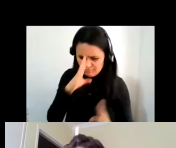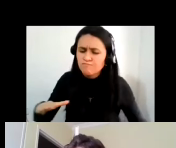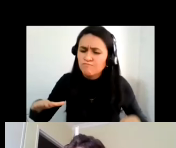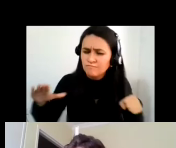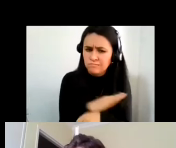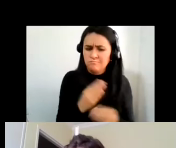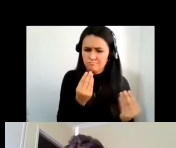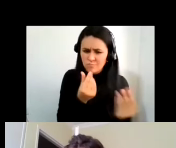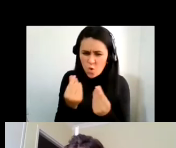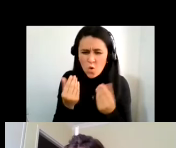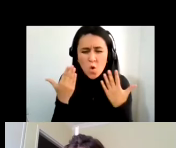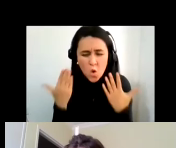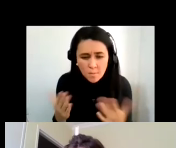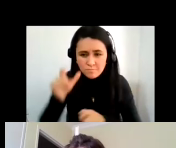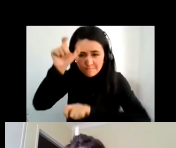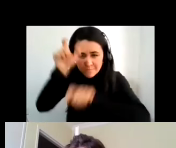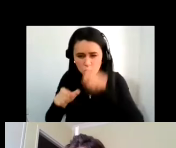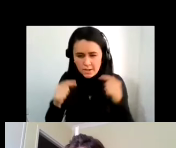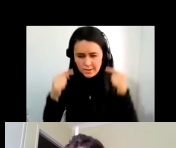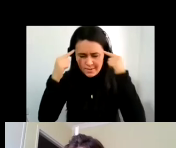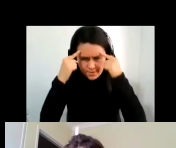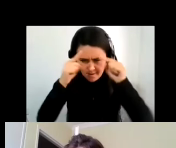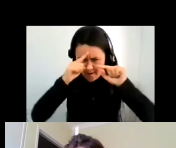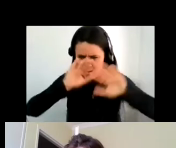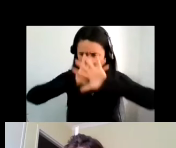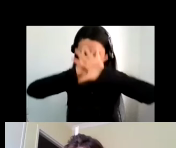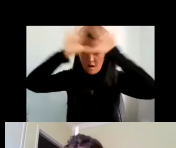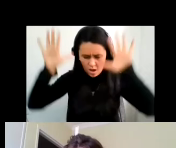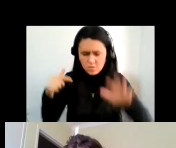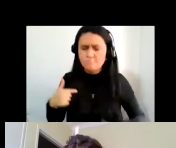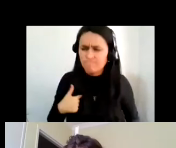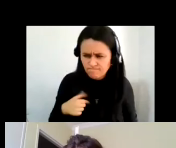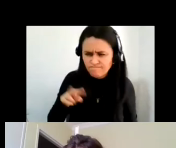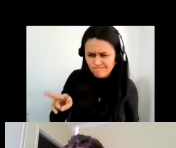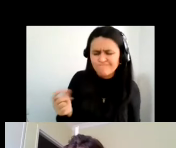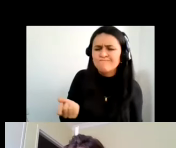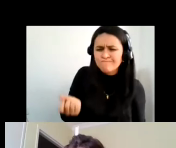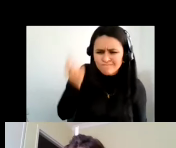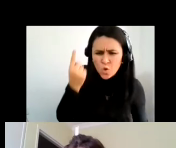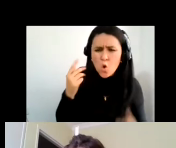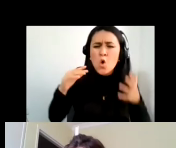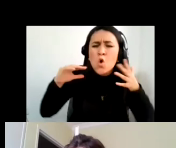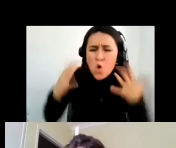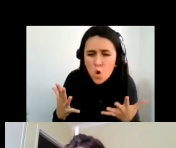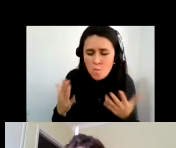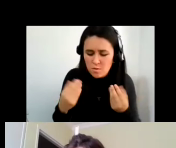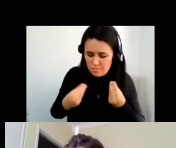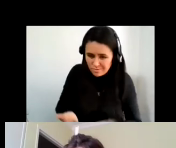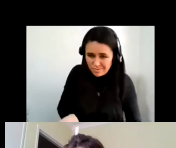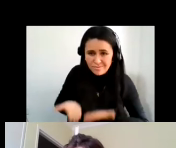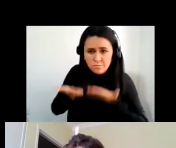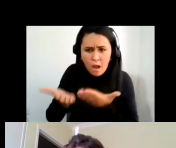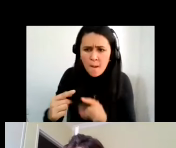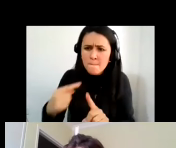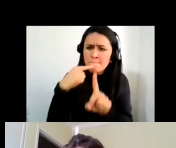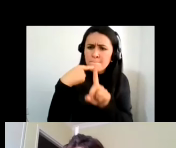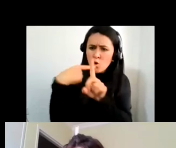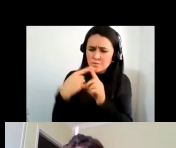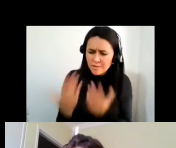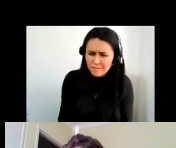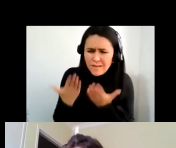de concientización y asimismo también nos concentramos en la calidad del paquete de beneficios y tratamos de analizar